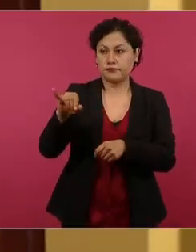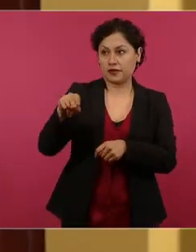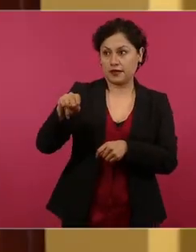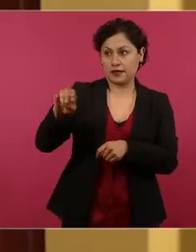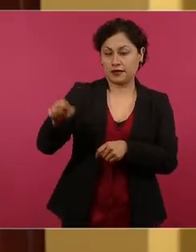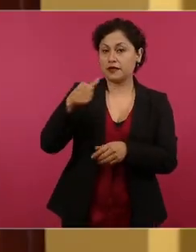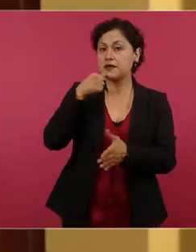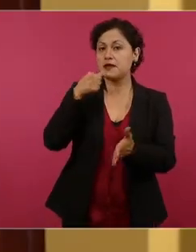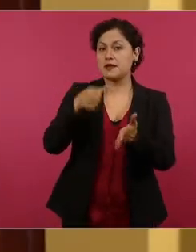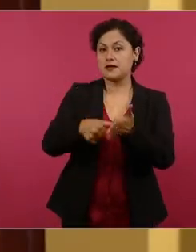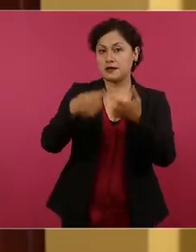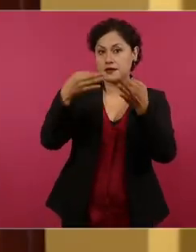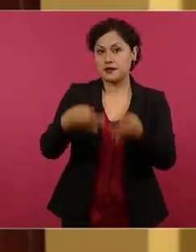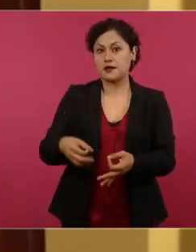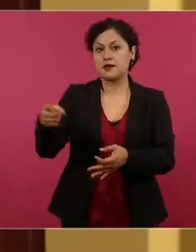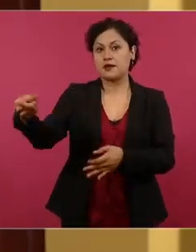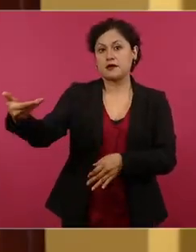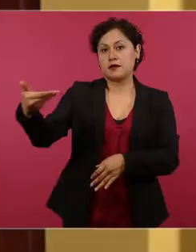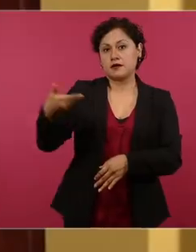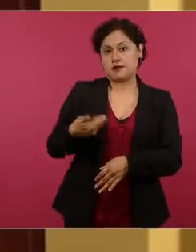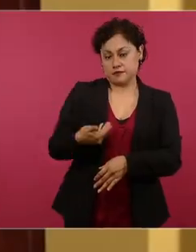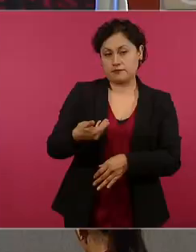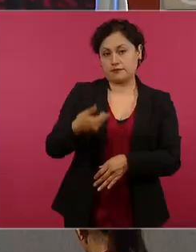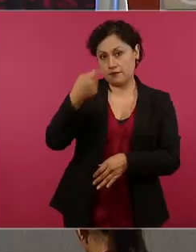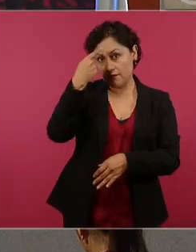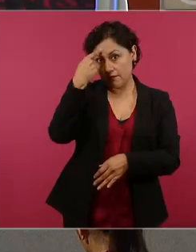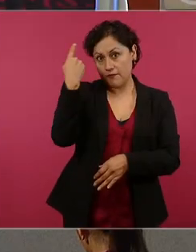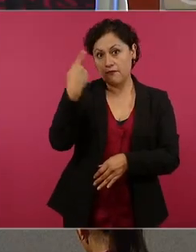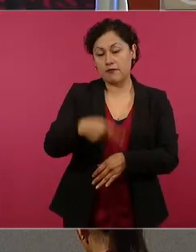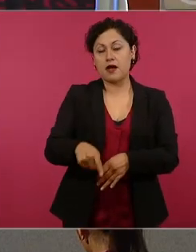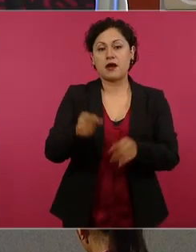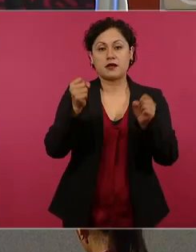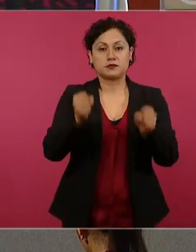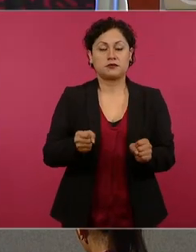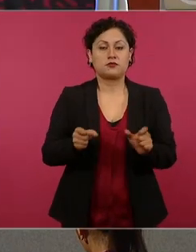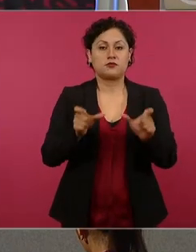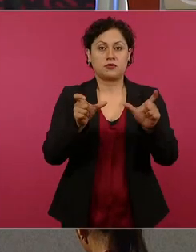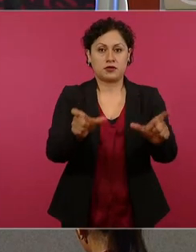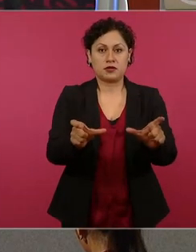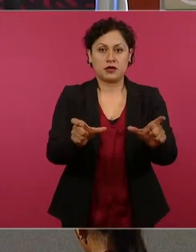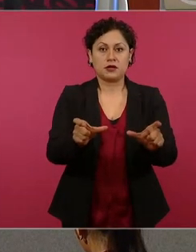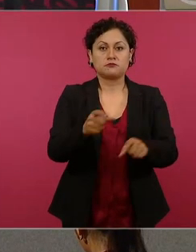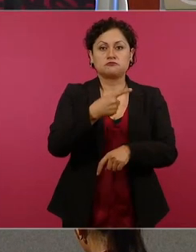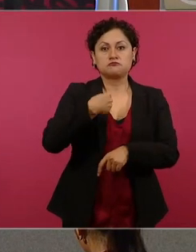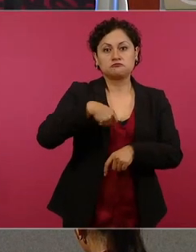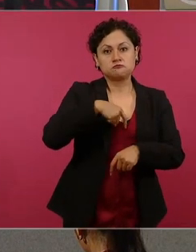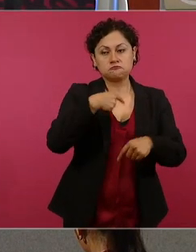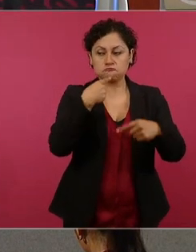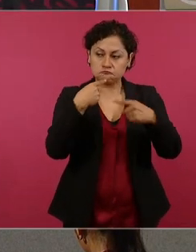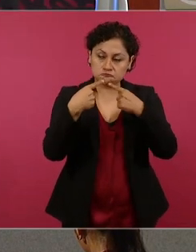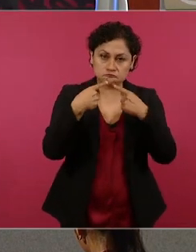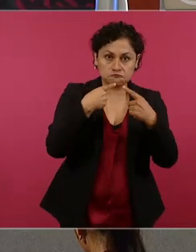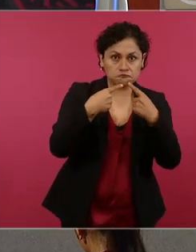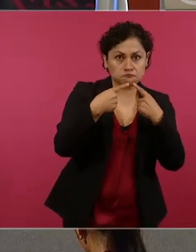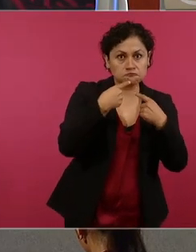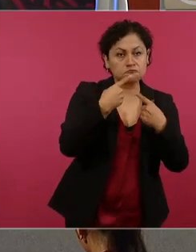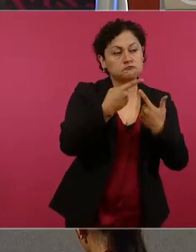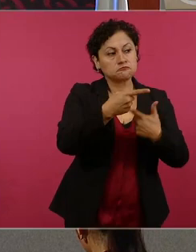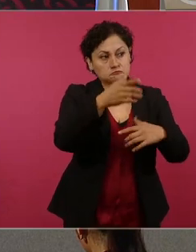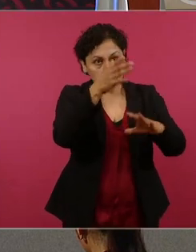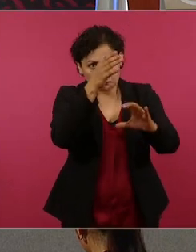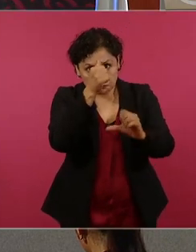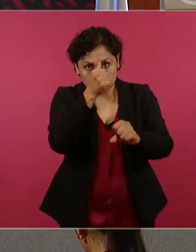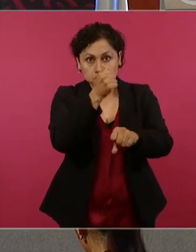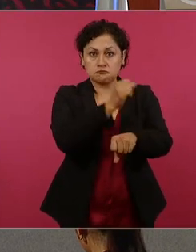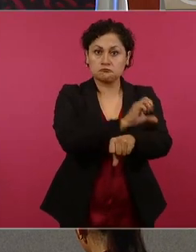al Gabinete de Seguridad. Se atendió a través de reuniones de coordinación,